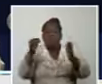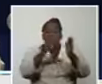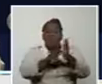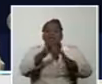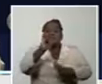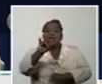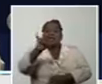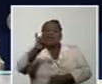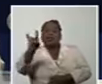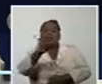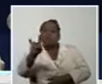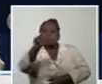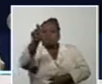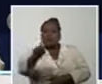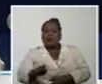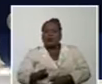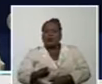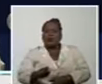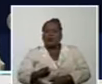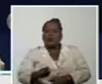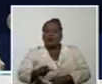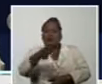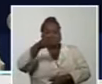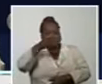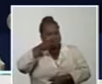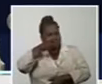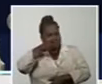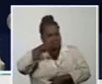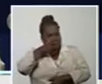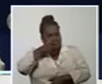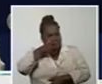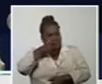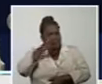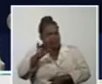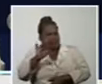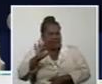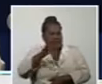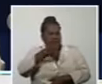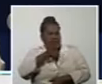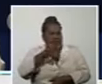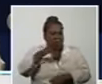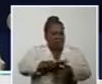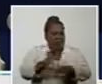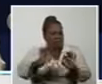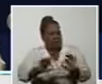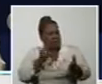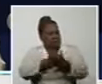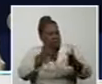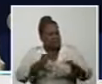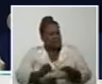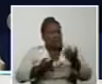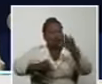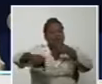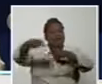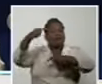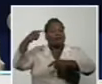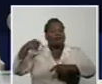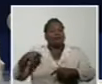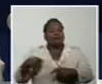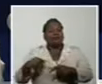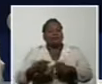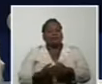1.699 personas se vigilan en la atención. En el día de ayer,